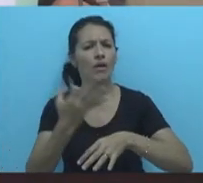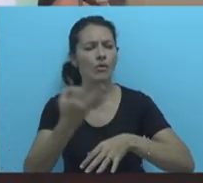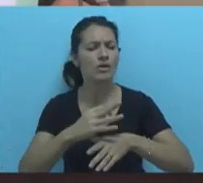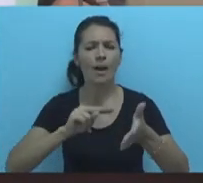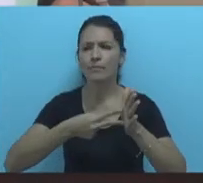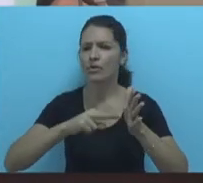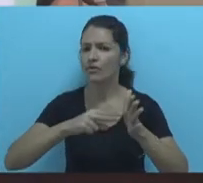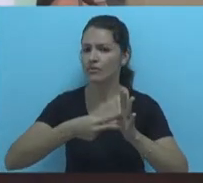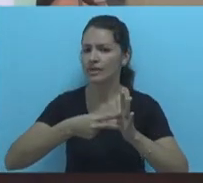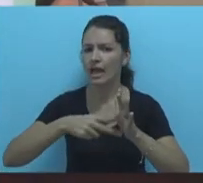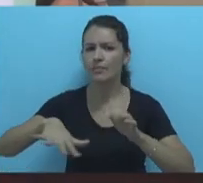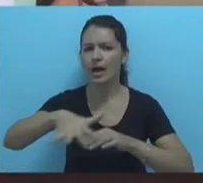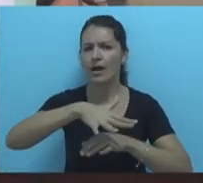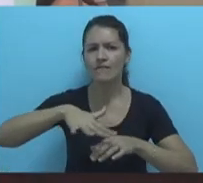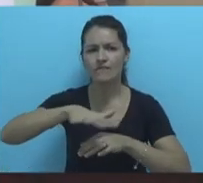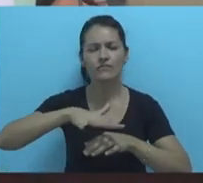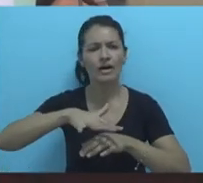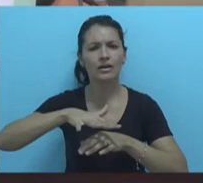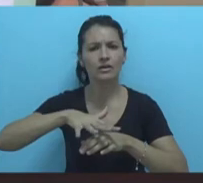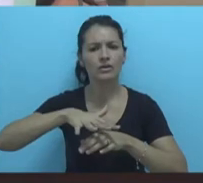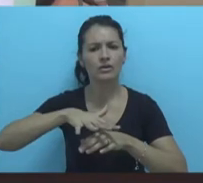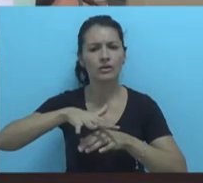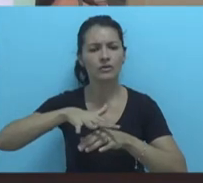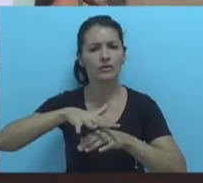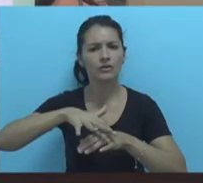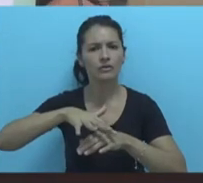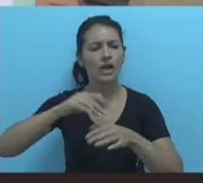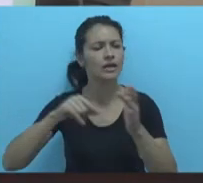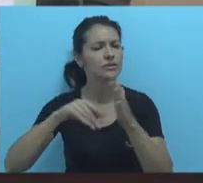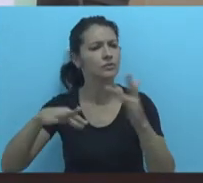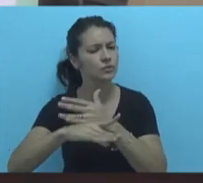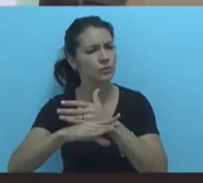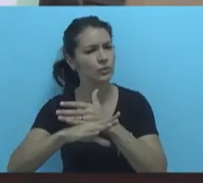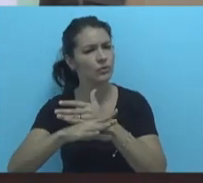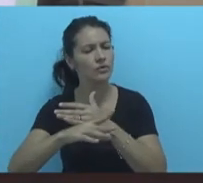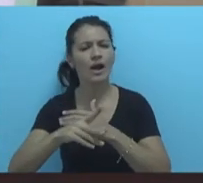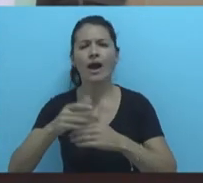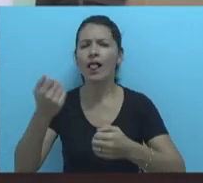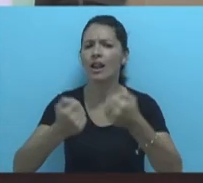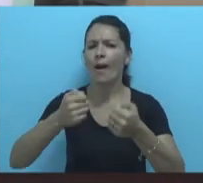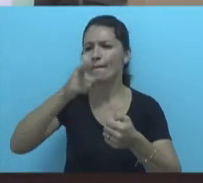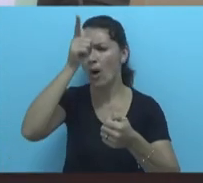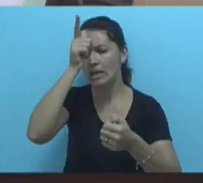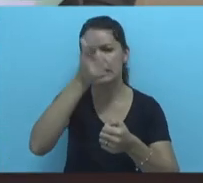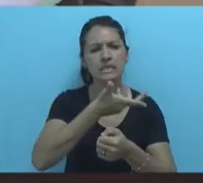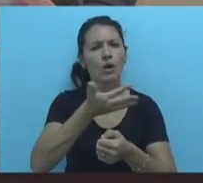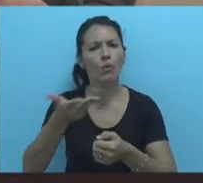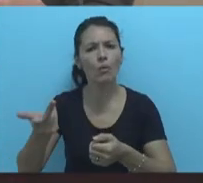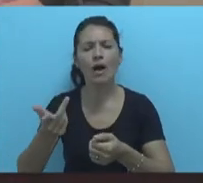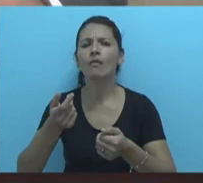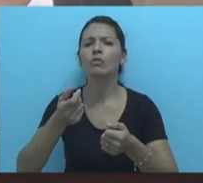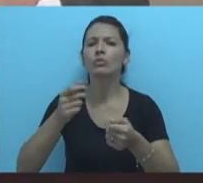los vecinos de varios barrios, la cantidad de personal policial afectado para efectuar patrullaje en la ciudad de